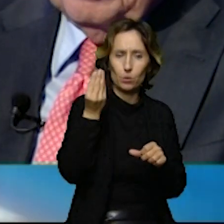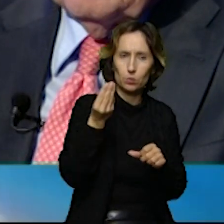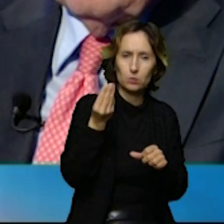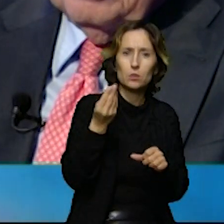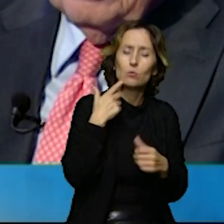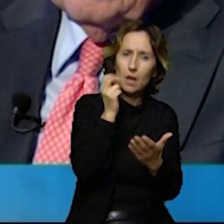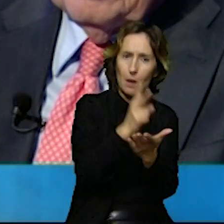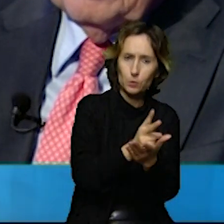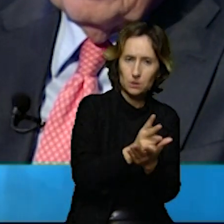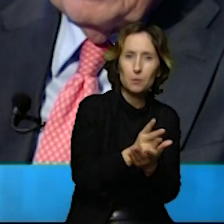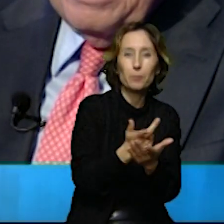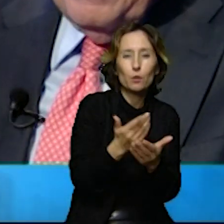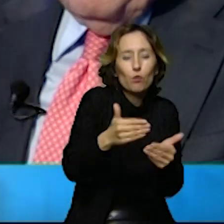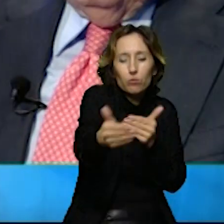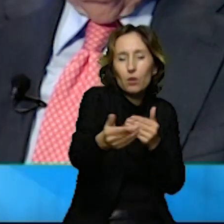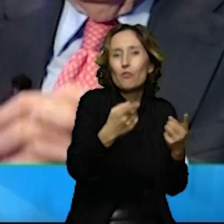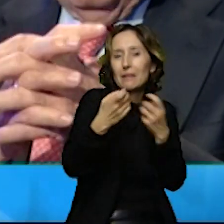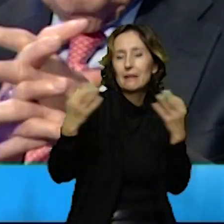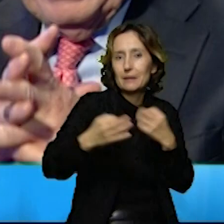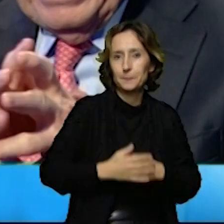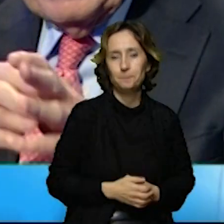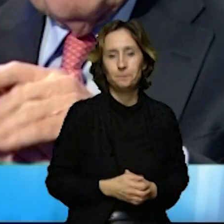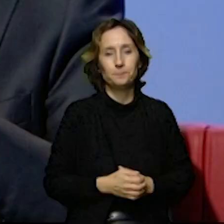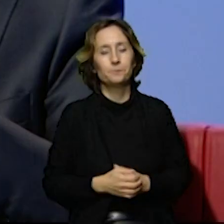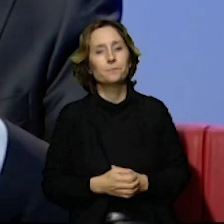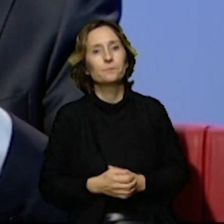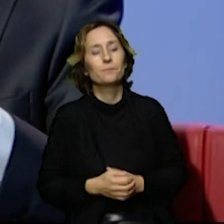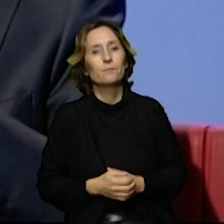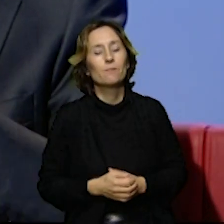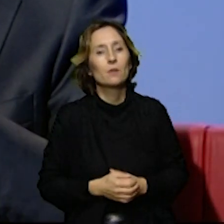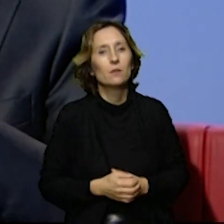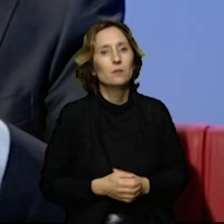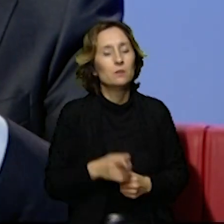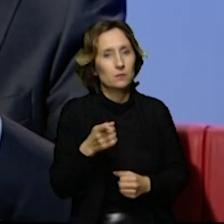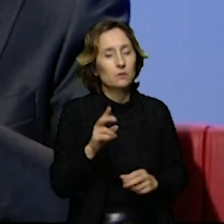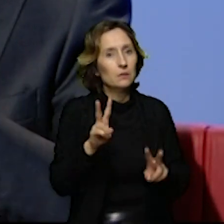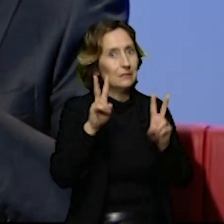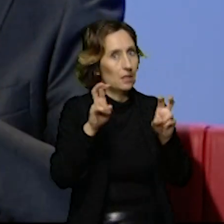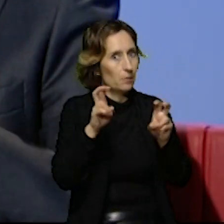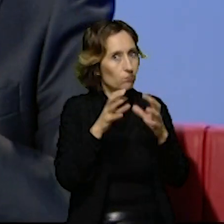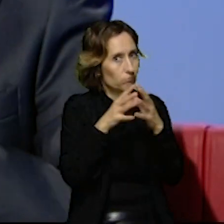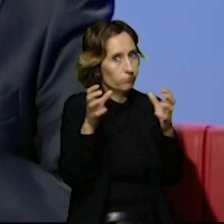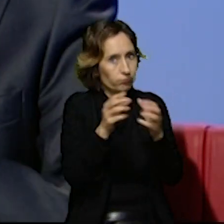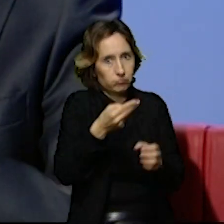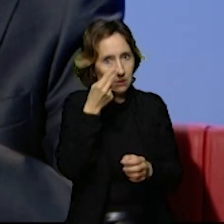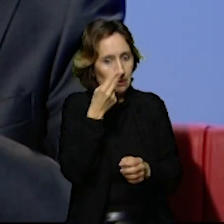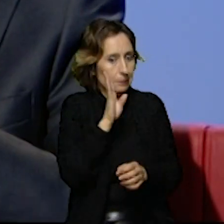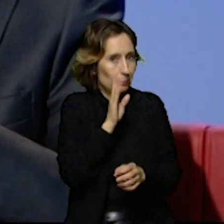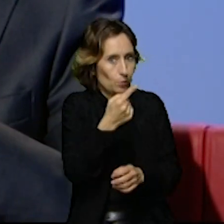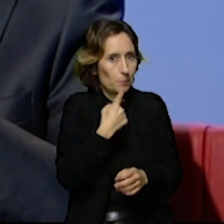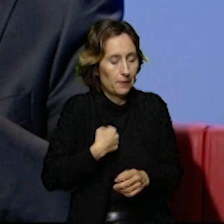una apuesta. ¿Pero qué más queda? Pues hay que hacer, este es un tema apasionante el que me